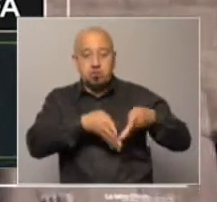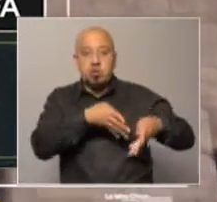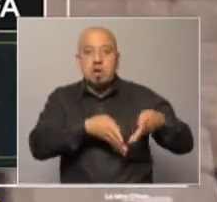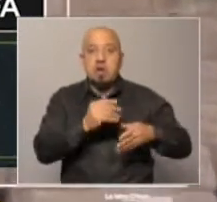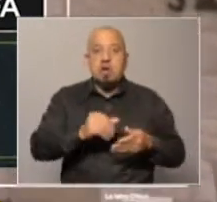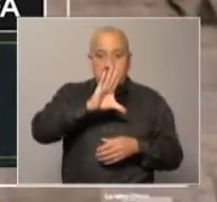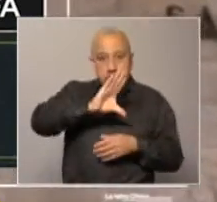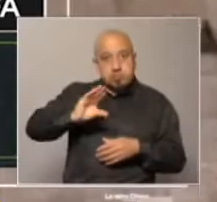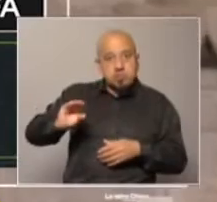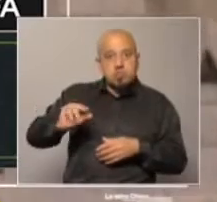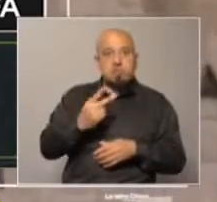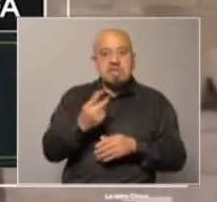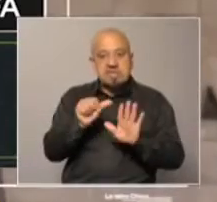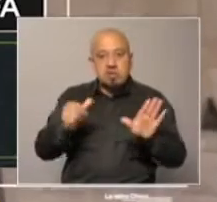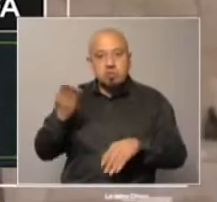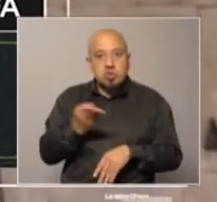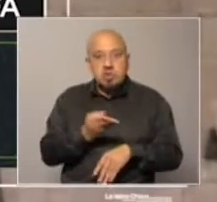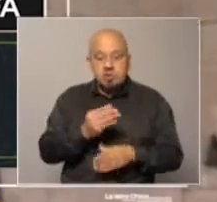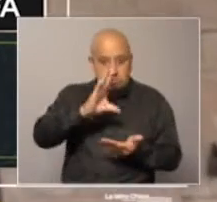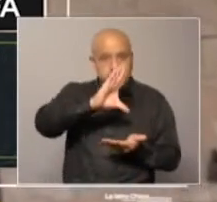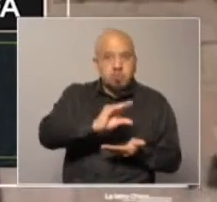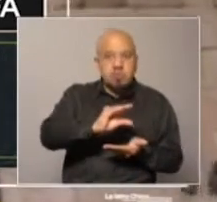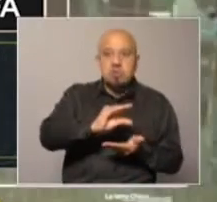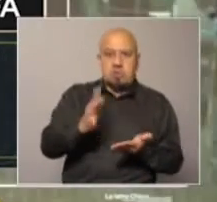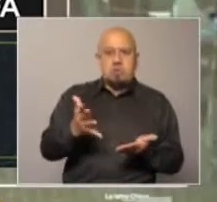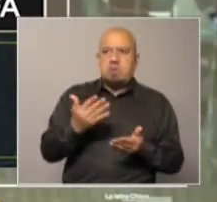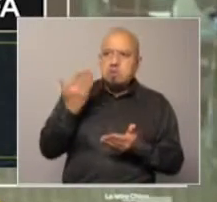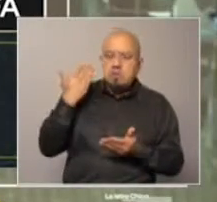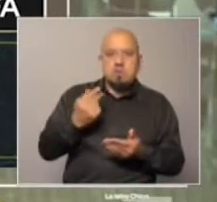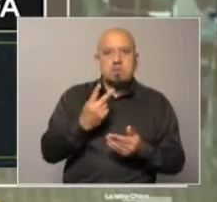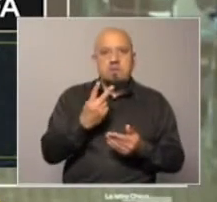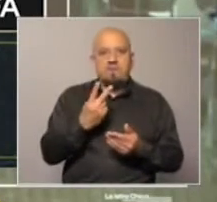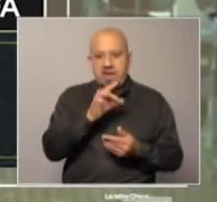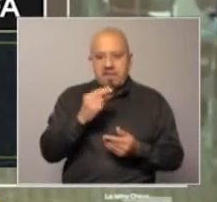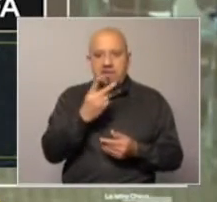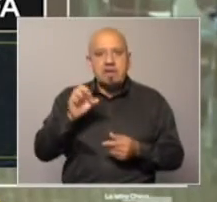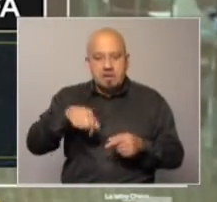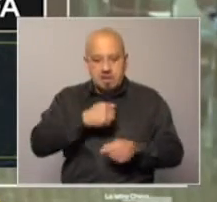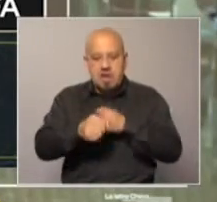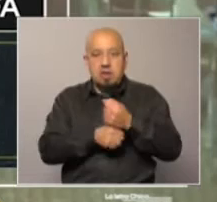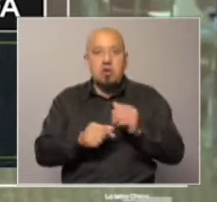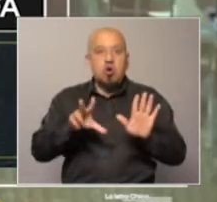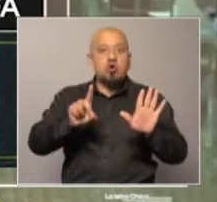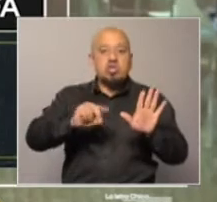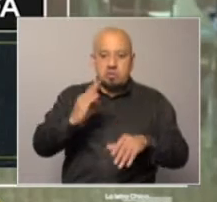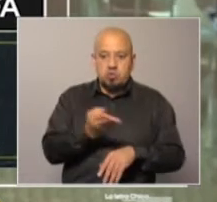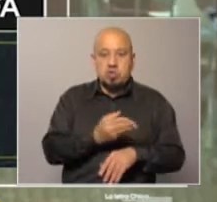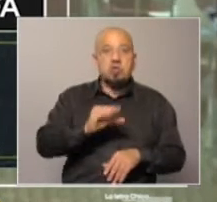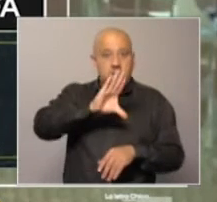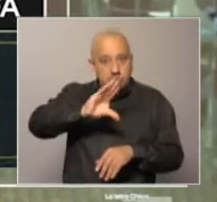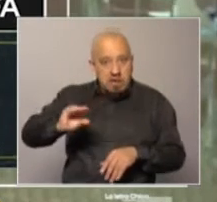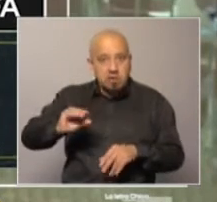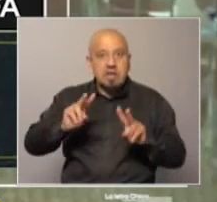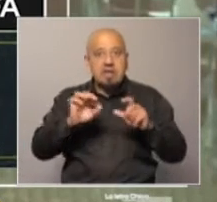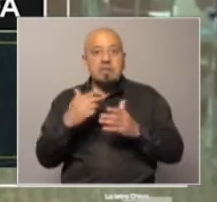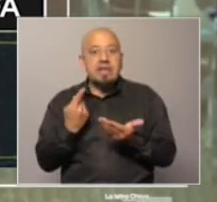reduce en un 26% de lo que se está gastando ya en 2020 y en un 80% menos en lo que se está gastando en el